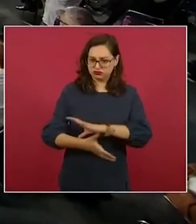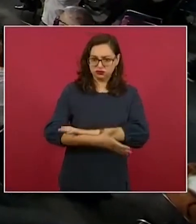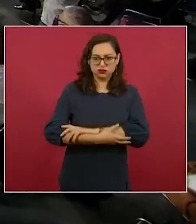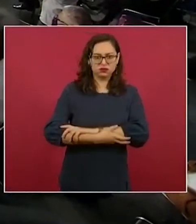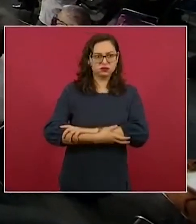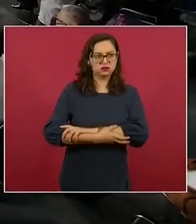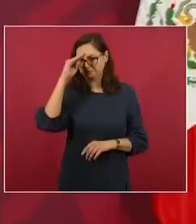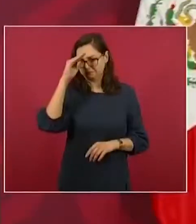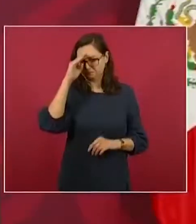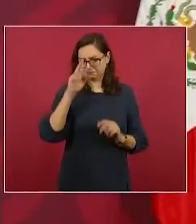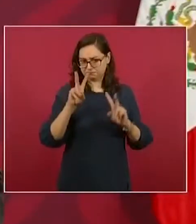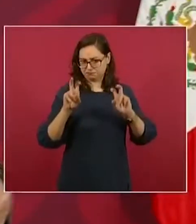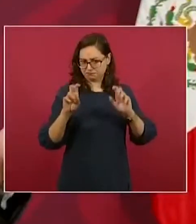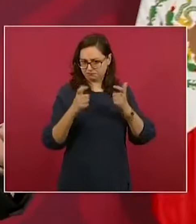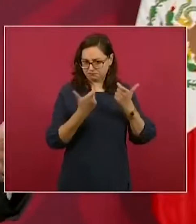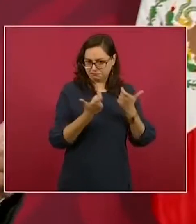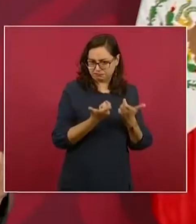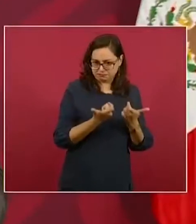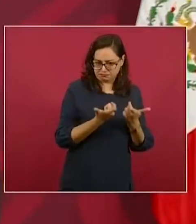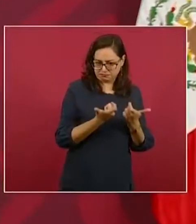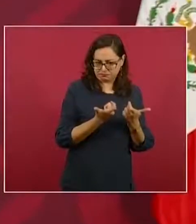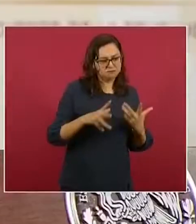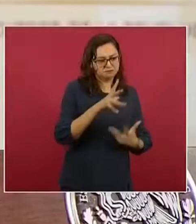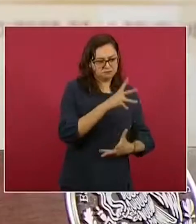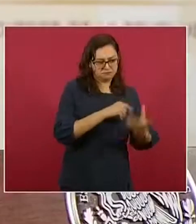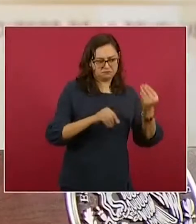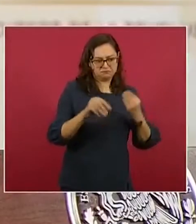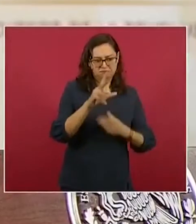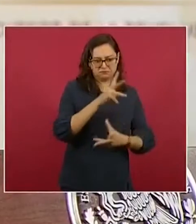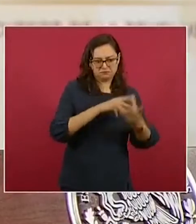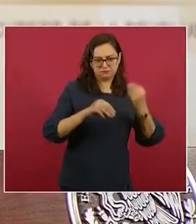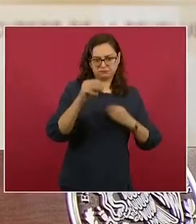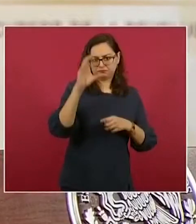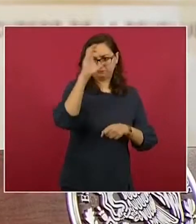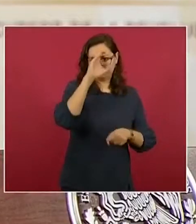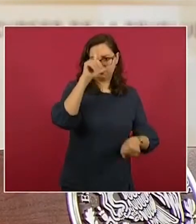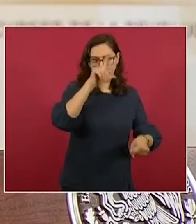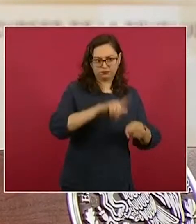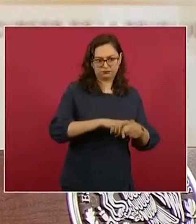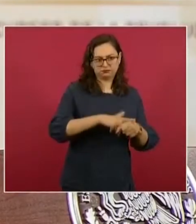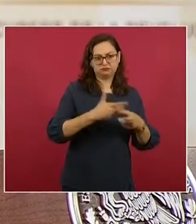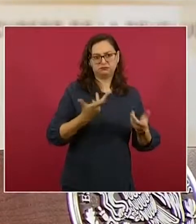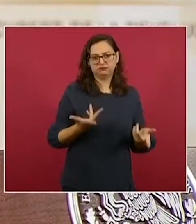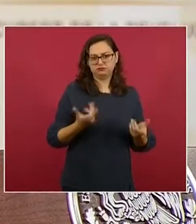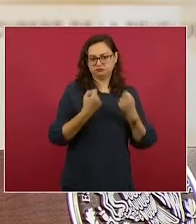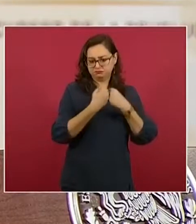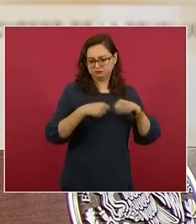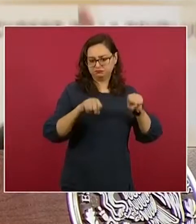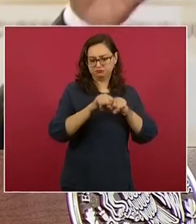económicos sociales culturales de amistad